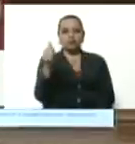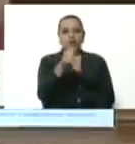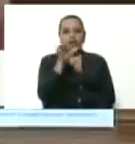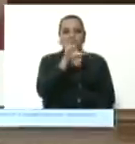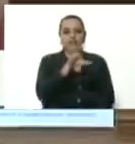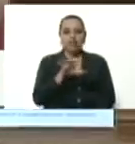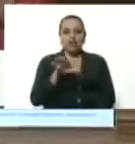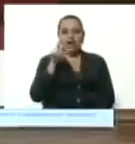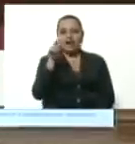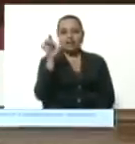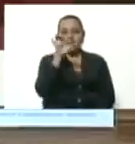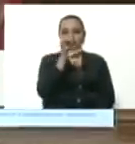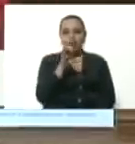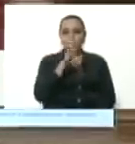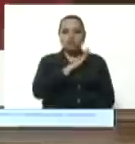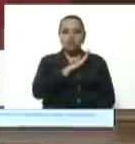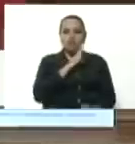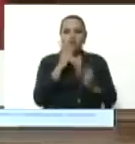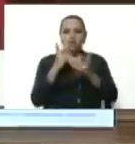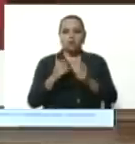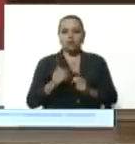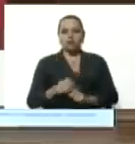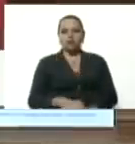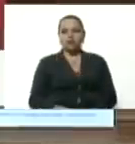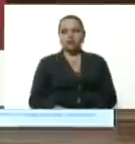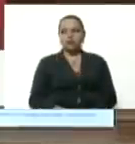que este estado ahora tiene tanto. Bueno, dale.